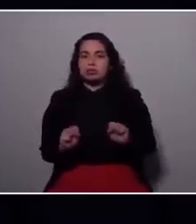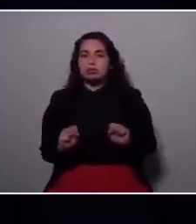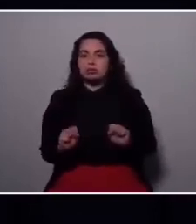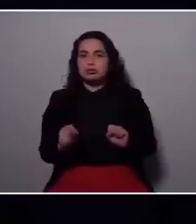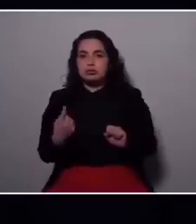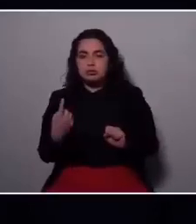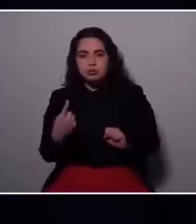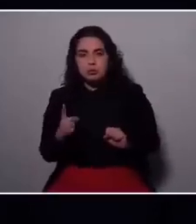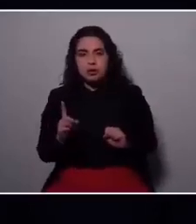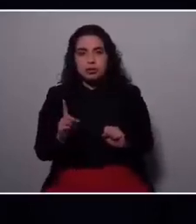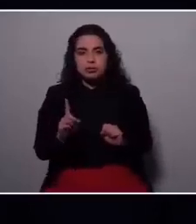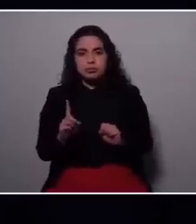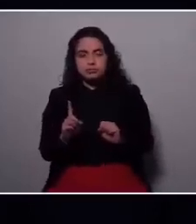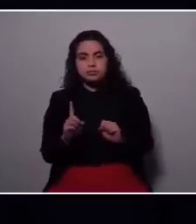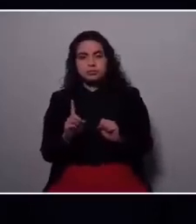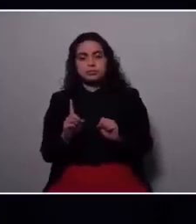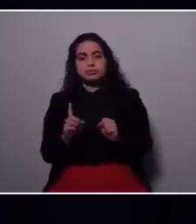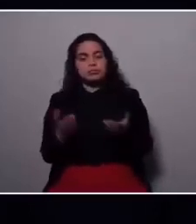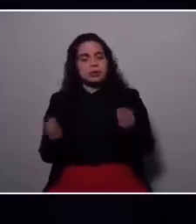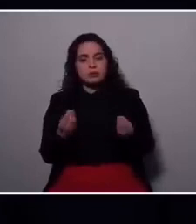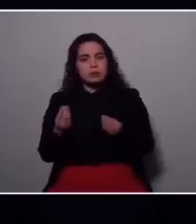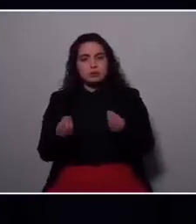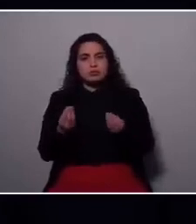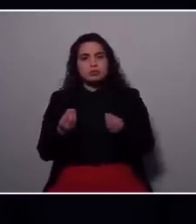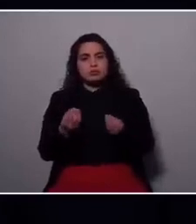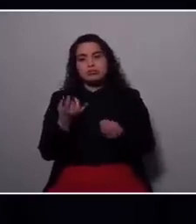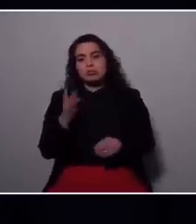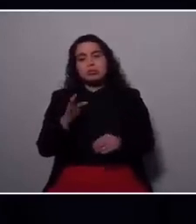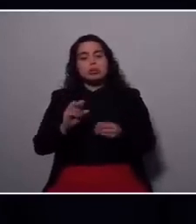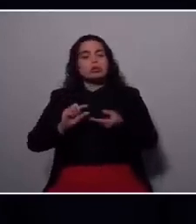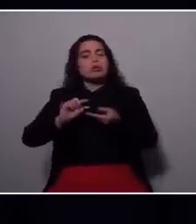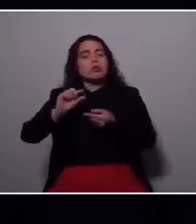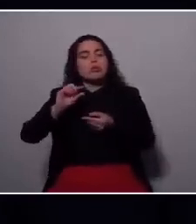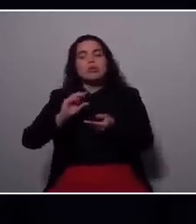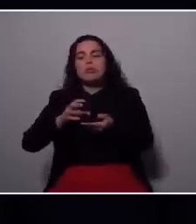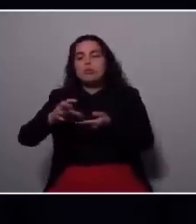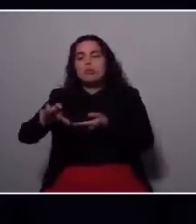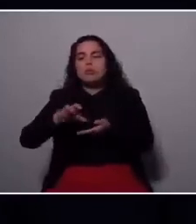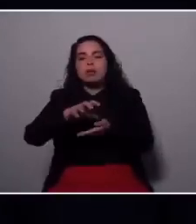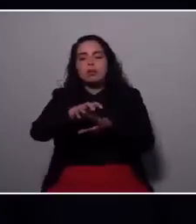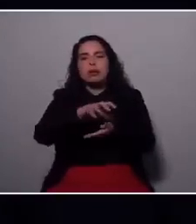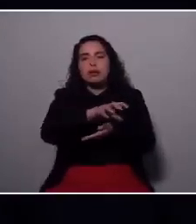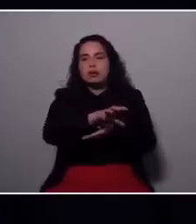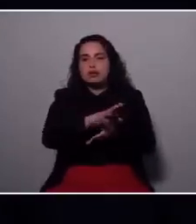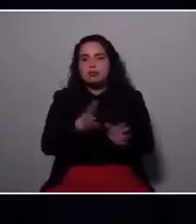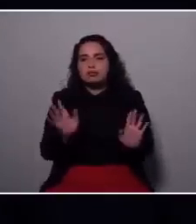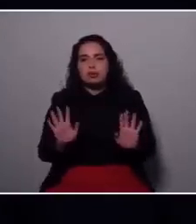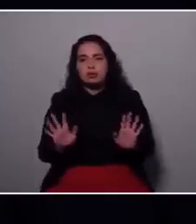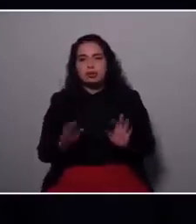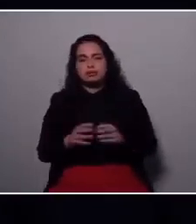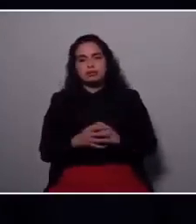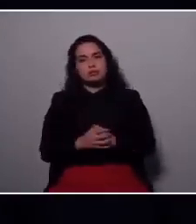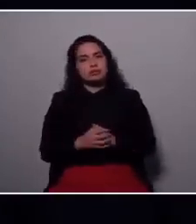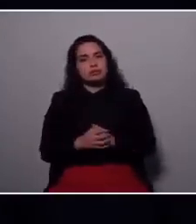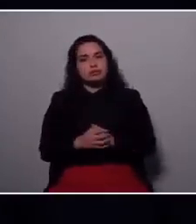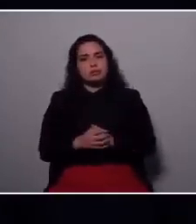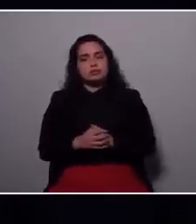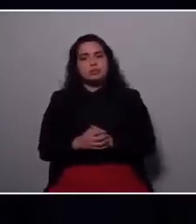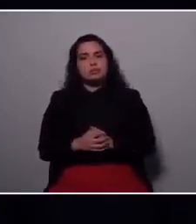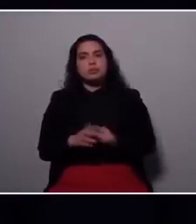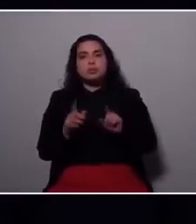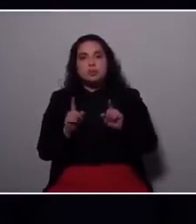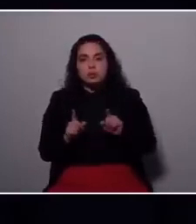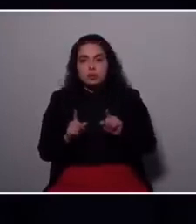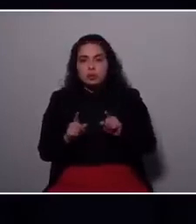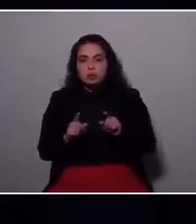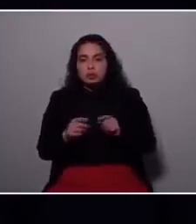recorrido ya es suficiente y que lo que tenemos que hacer es simplemente repartir. Por eso, hace rato renunciamos al